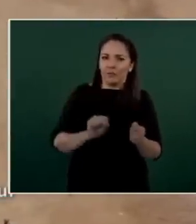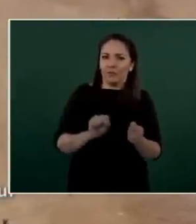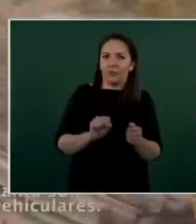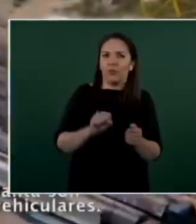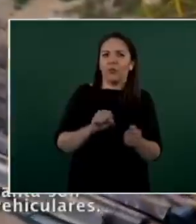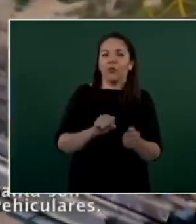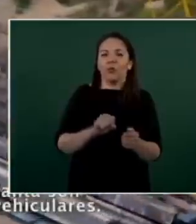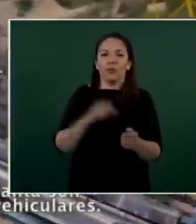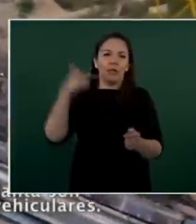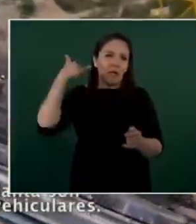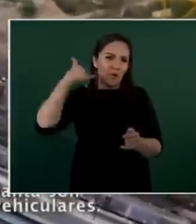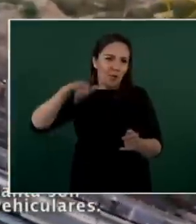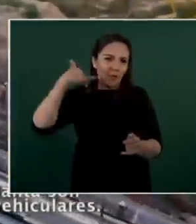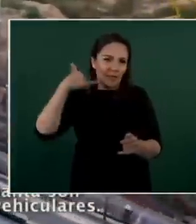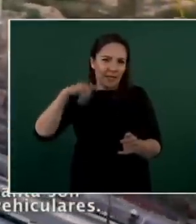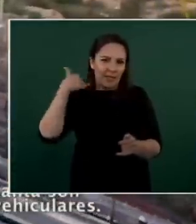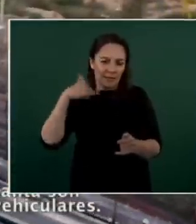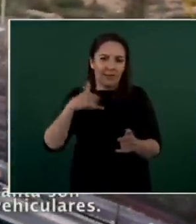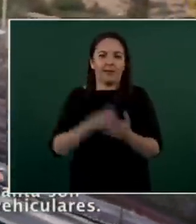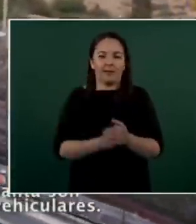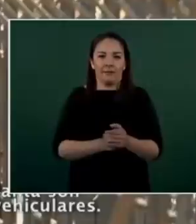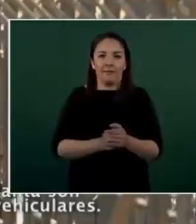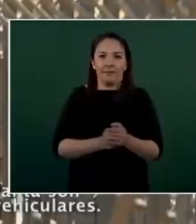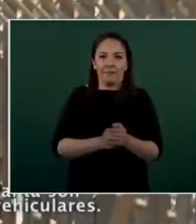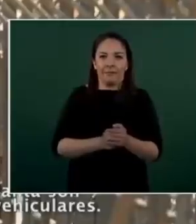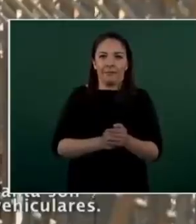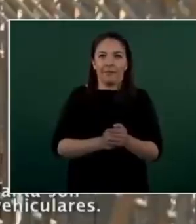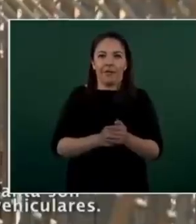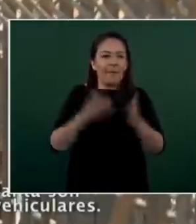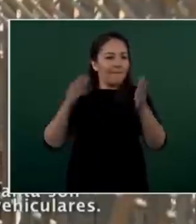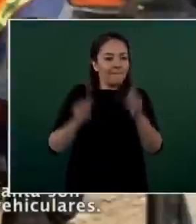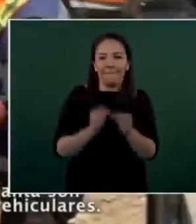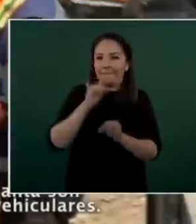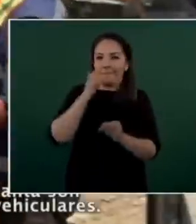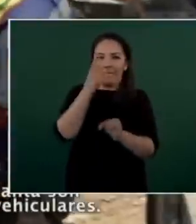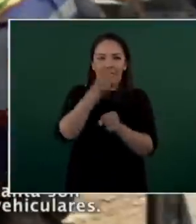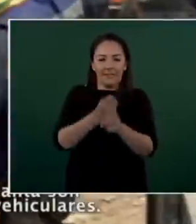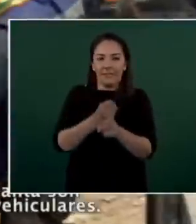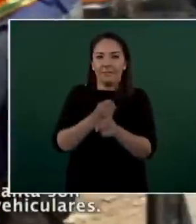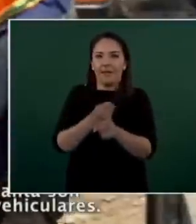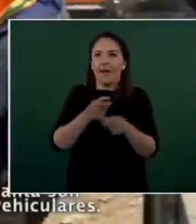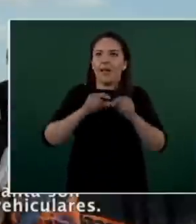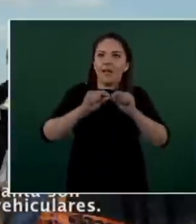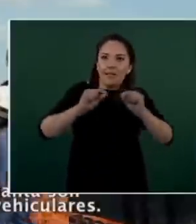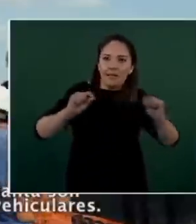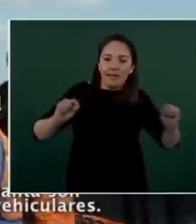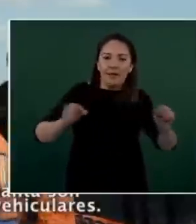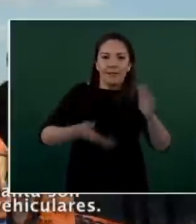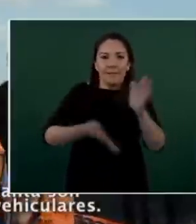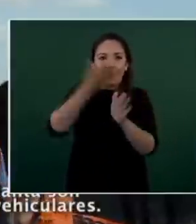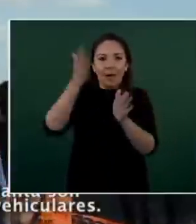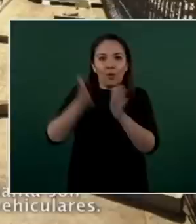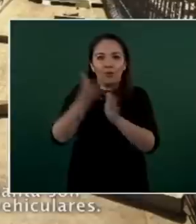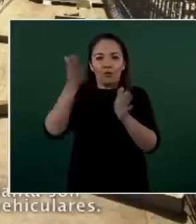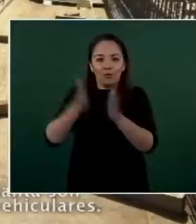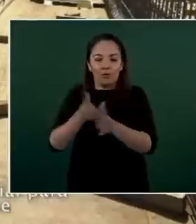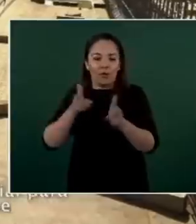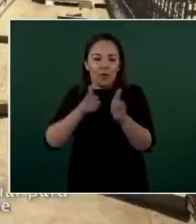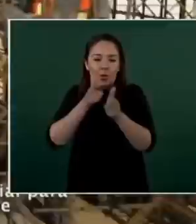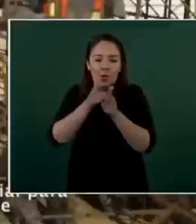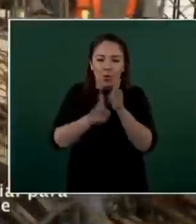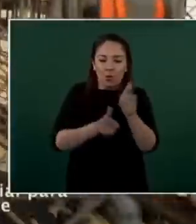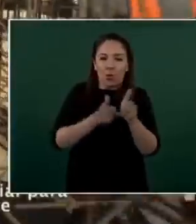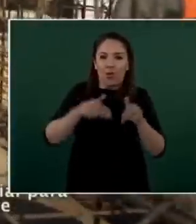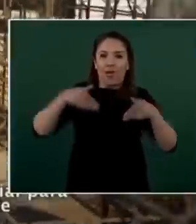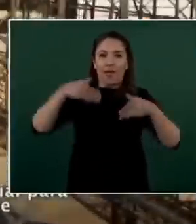yucatán uno de los principales materiales que produce la planta son las trabes que sirven para la construcción de pasos vehiculares los